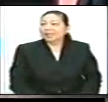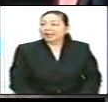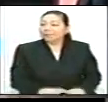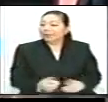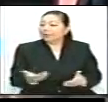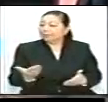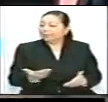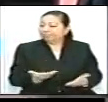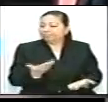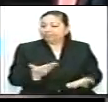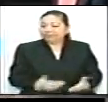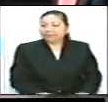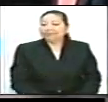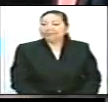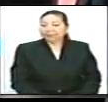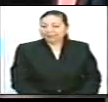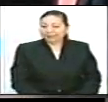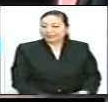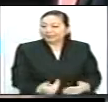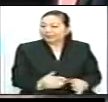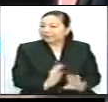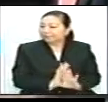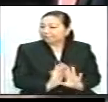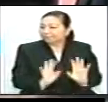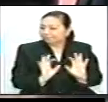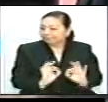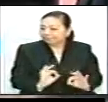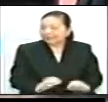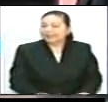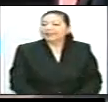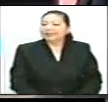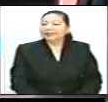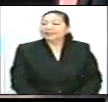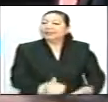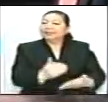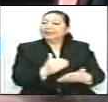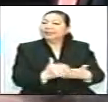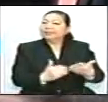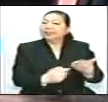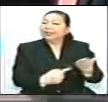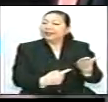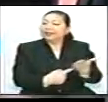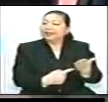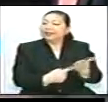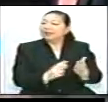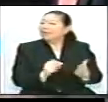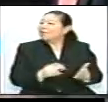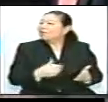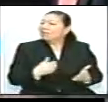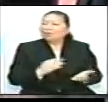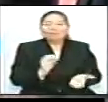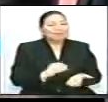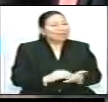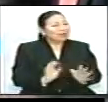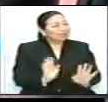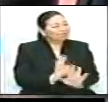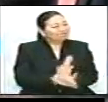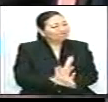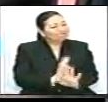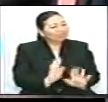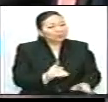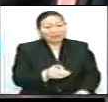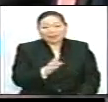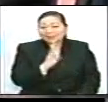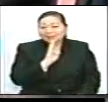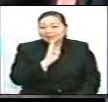tema político, avanzamos, pero ya lleguemos a la agenda técnica, no podemos más. Y usted